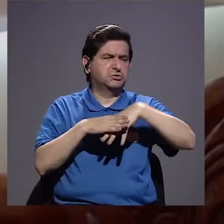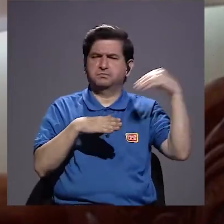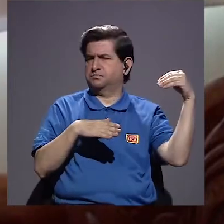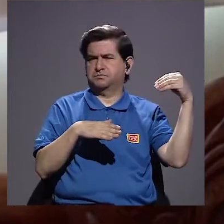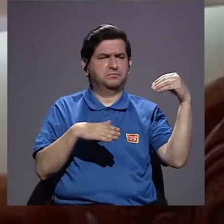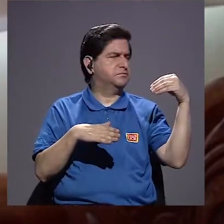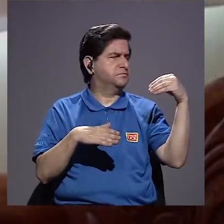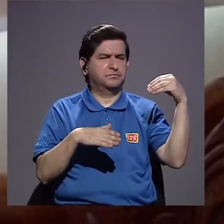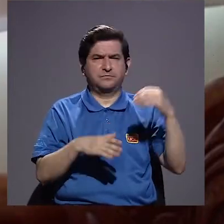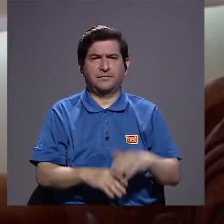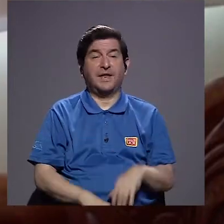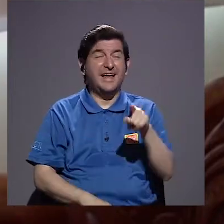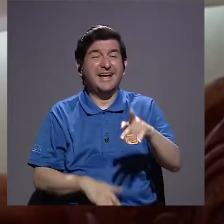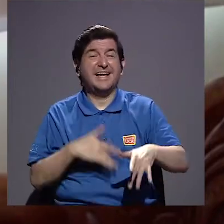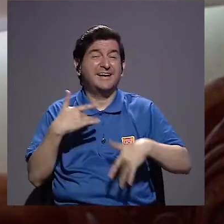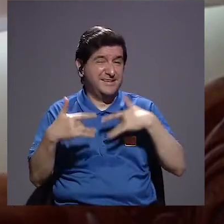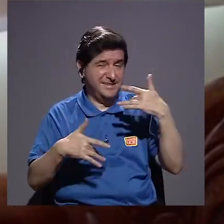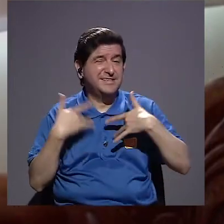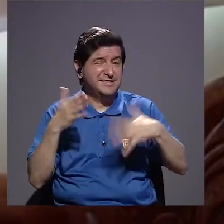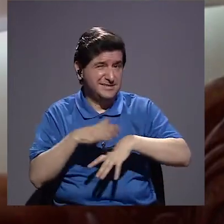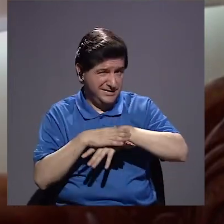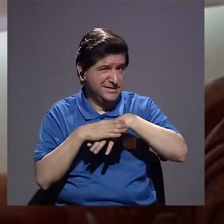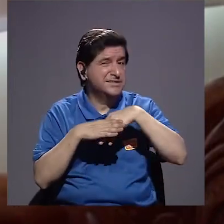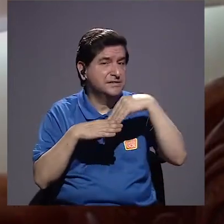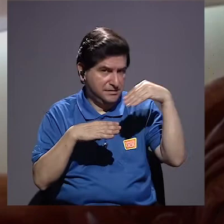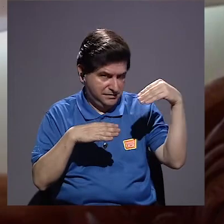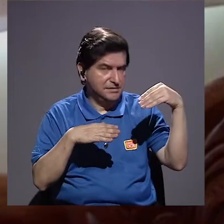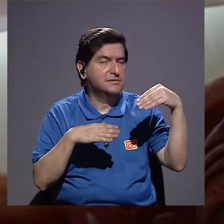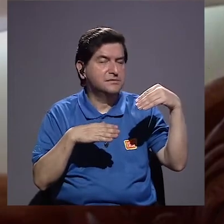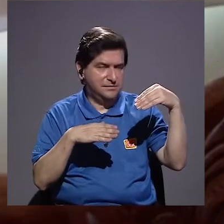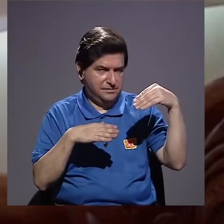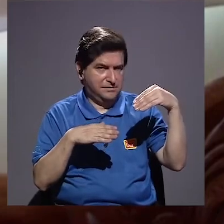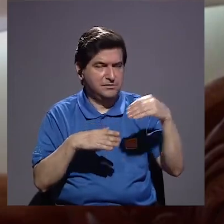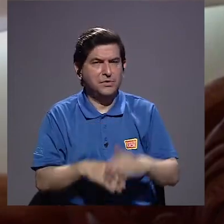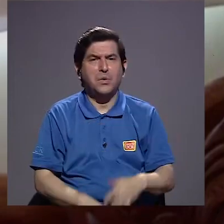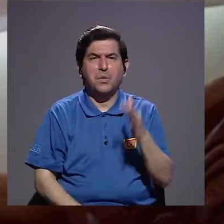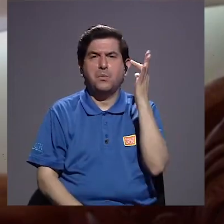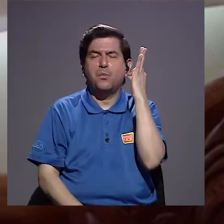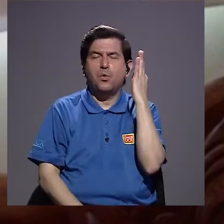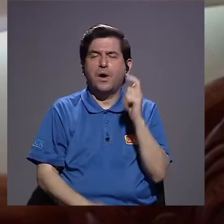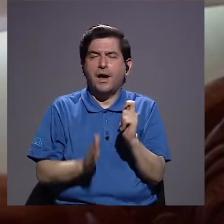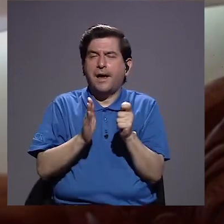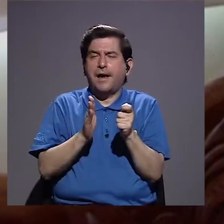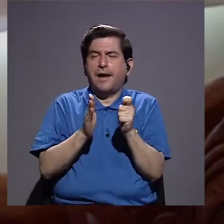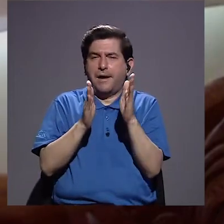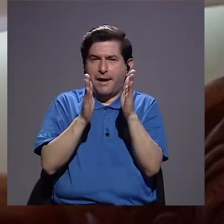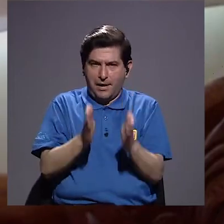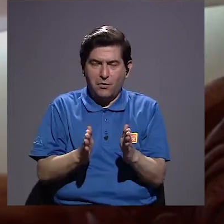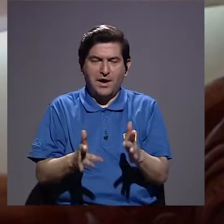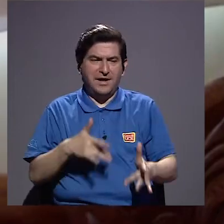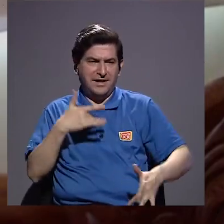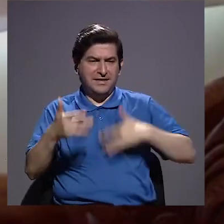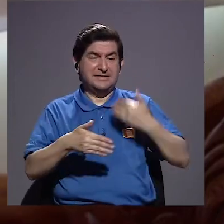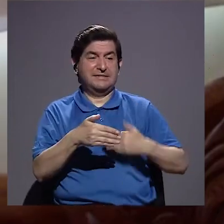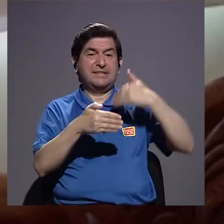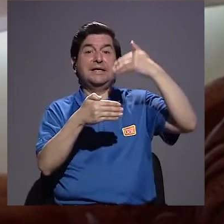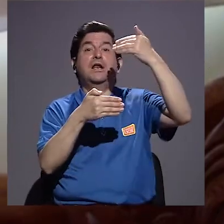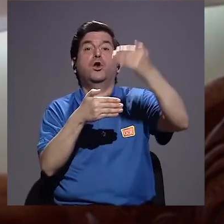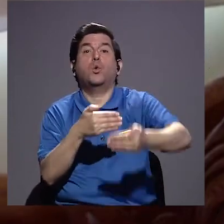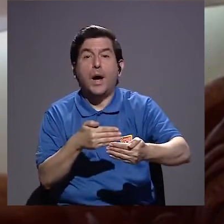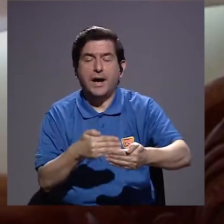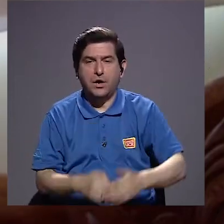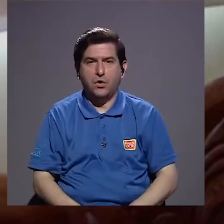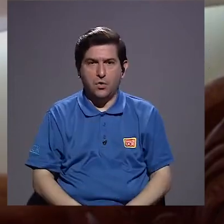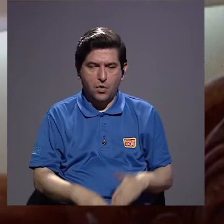excluidas. Esa sensación de ser excluidas como mujeres abogadas se va sintiendo